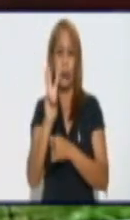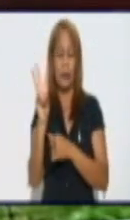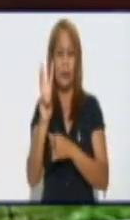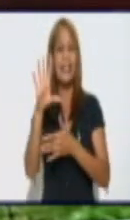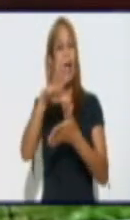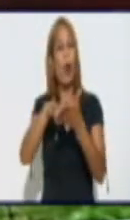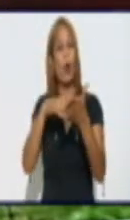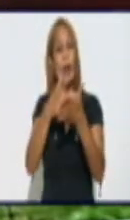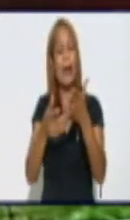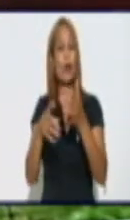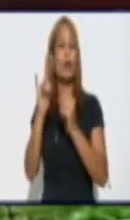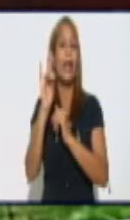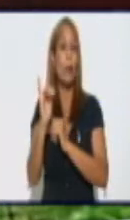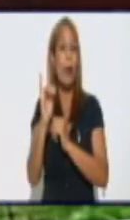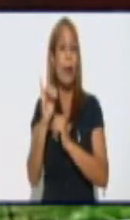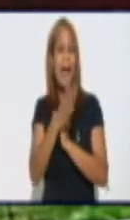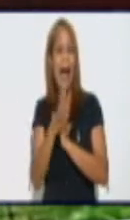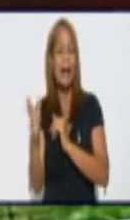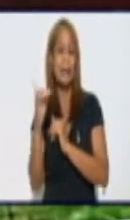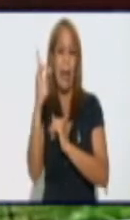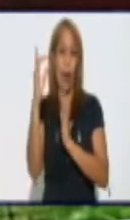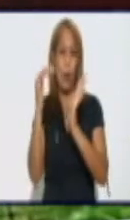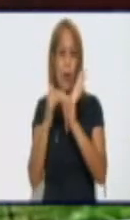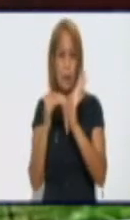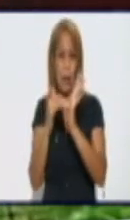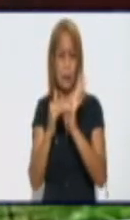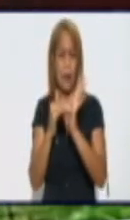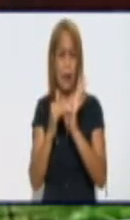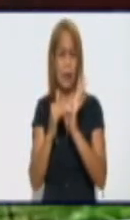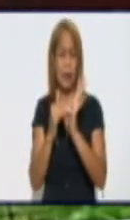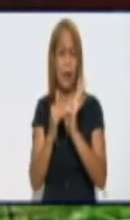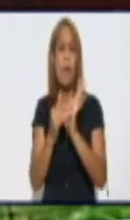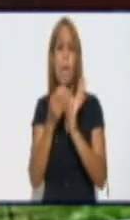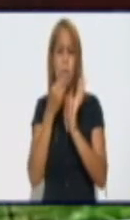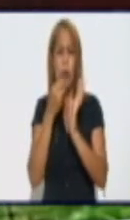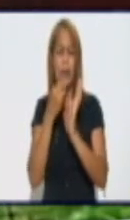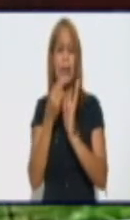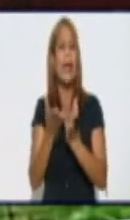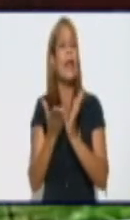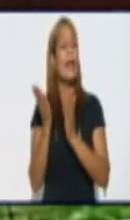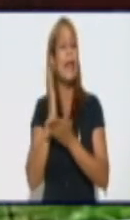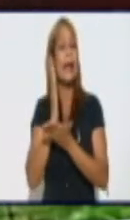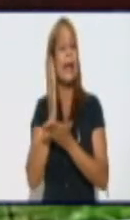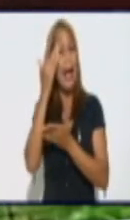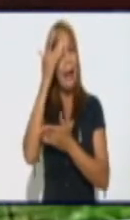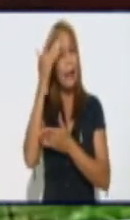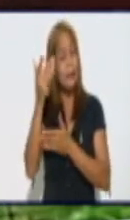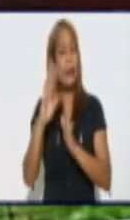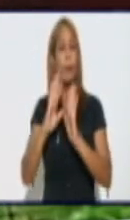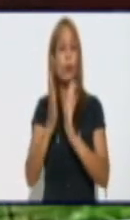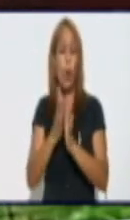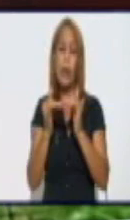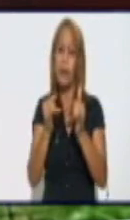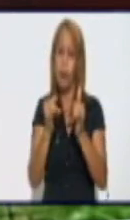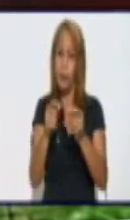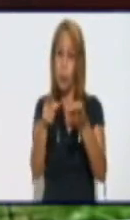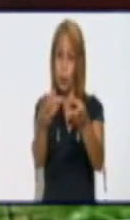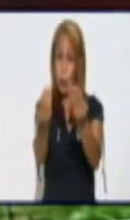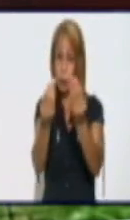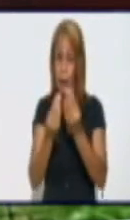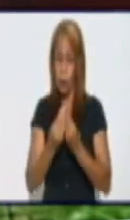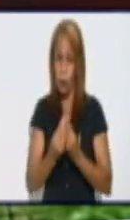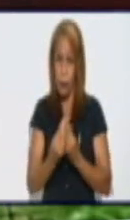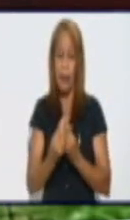de 9 de la mañana a una de la tarde les agradecemos sus comentarios sugerencias y aportes nuestra misión es